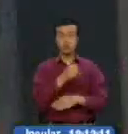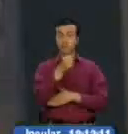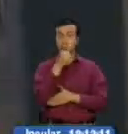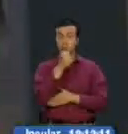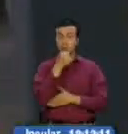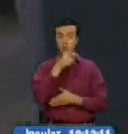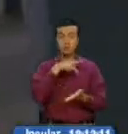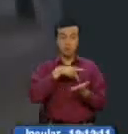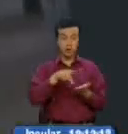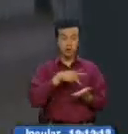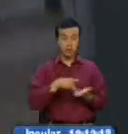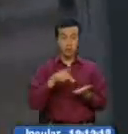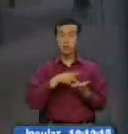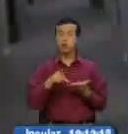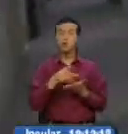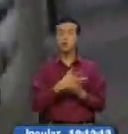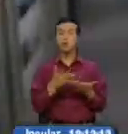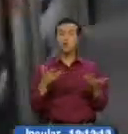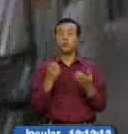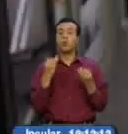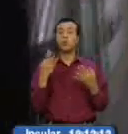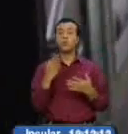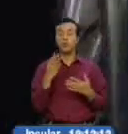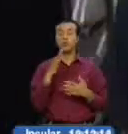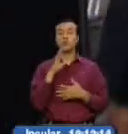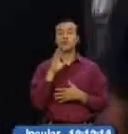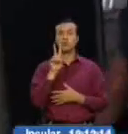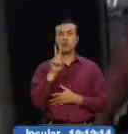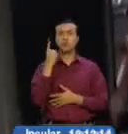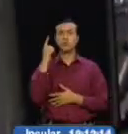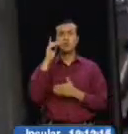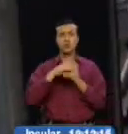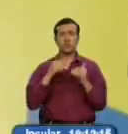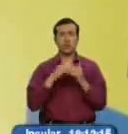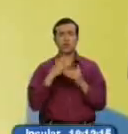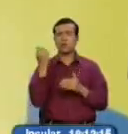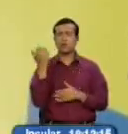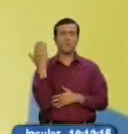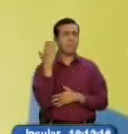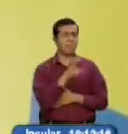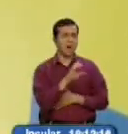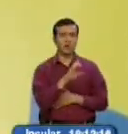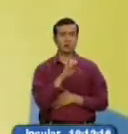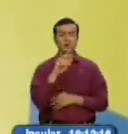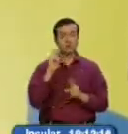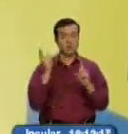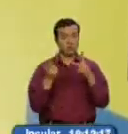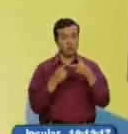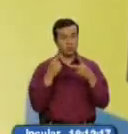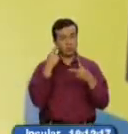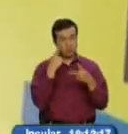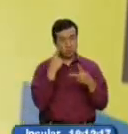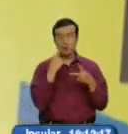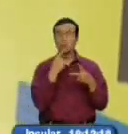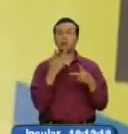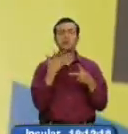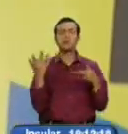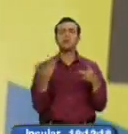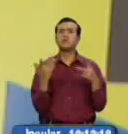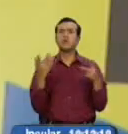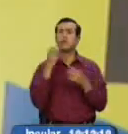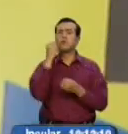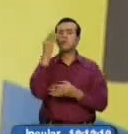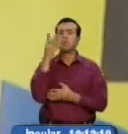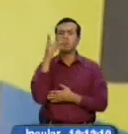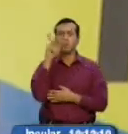los pagos totales de Chevron a Guerra habrían superado los 2 millones de dólares. La segunda prueba a la que se refiere Garcés se basaría en el